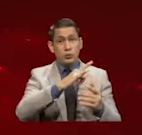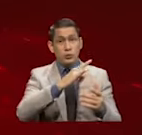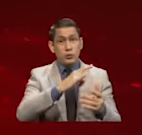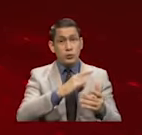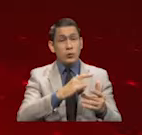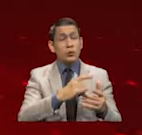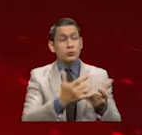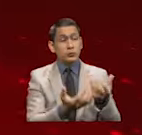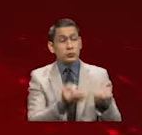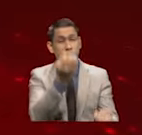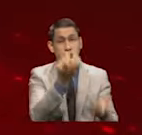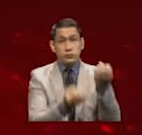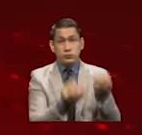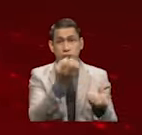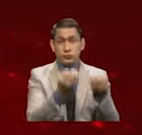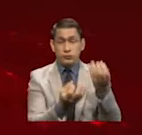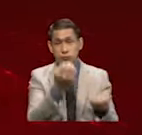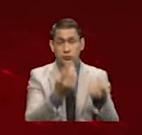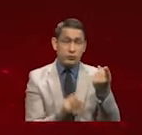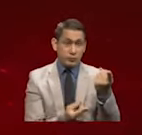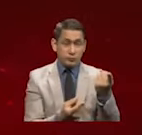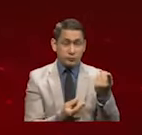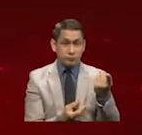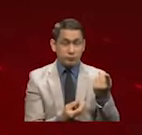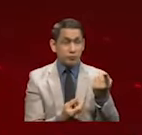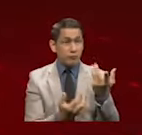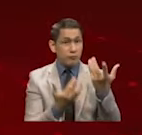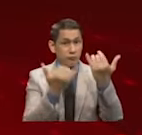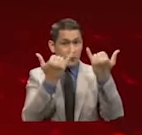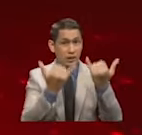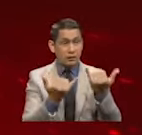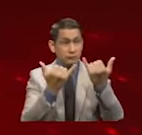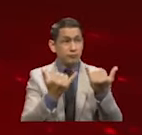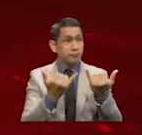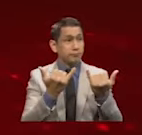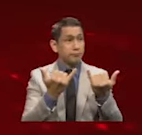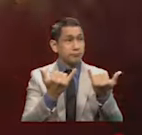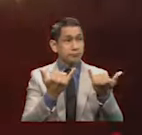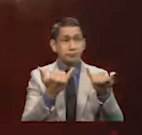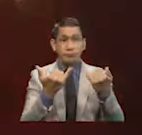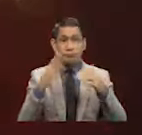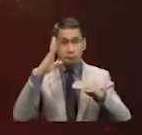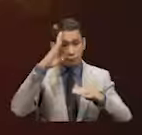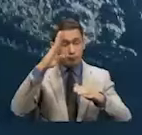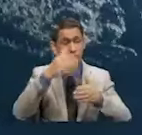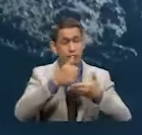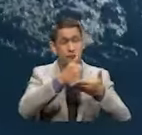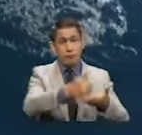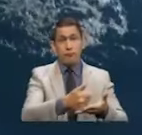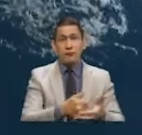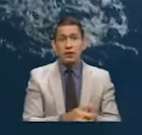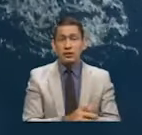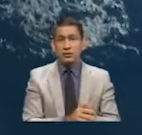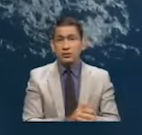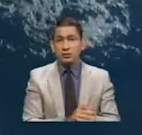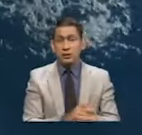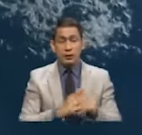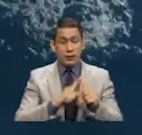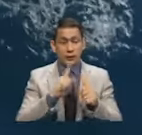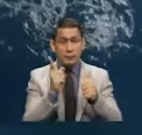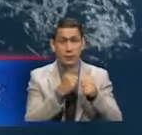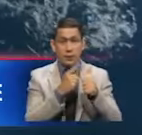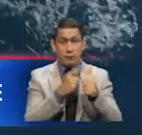del aparato, que se desprendió en pleno vuelo. Los oficiales efectuaban maniobras de instrucción. Un primer buque de la